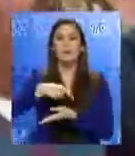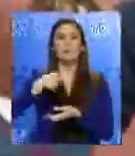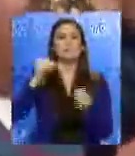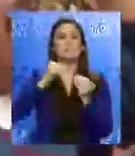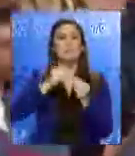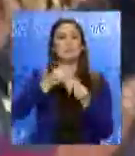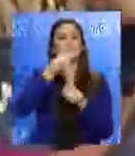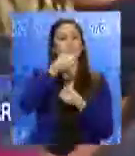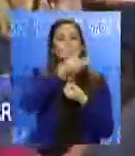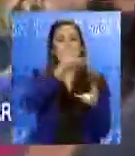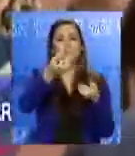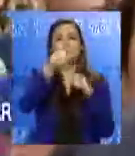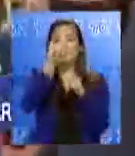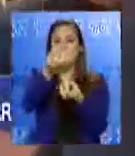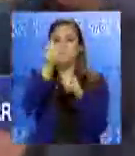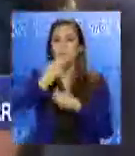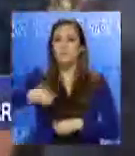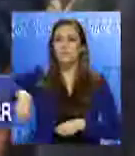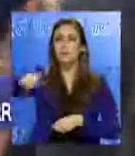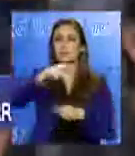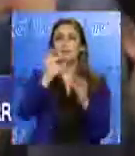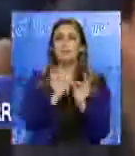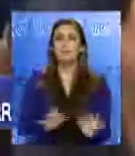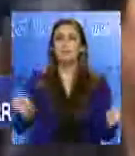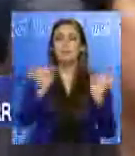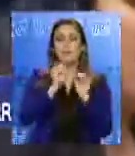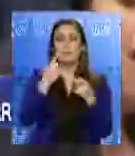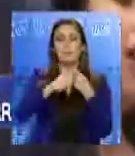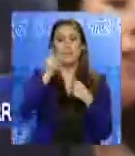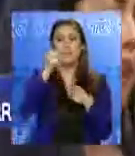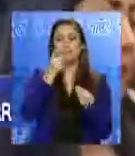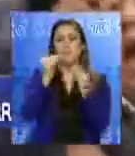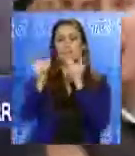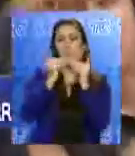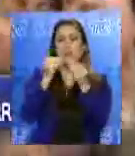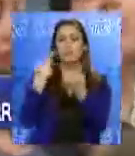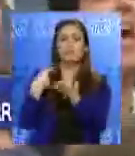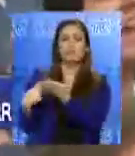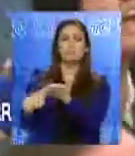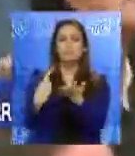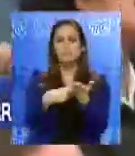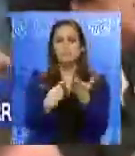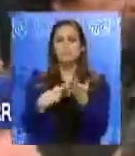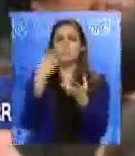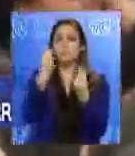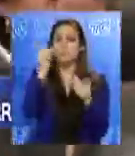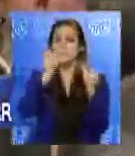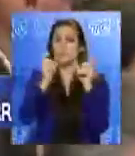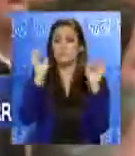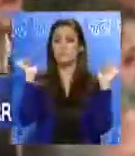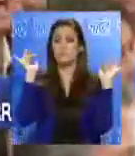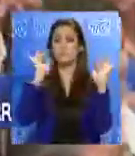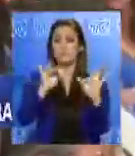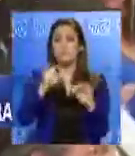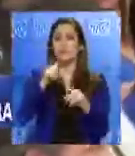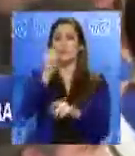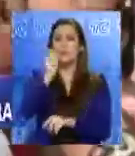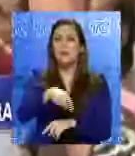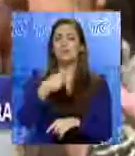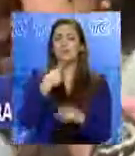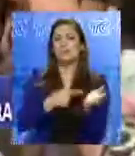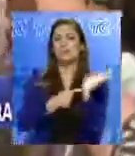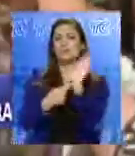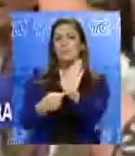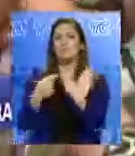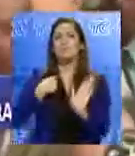proyecto. Los legisladores formaron parte de una jornada de diálogo ciudadano en donde decenas de personas tuvieron la oportunidad de presentar